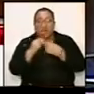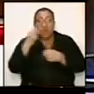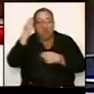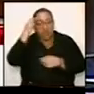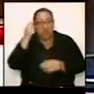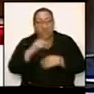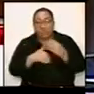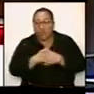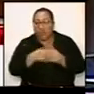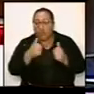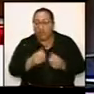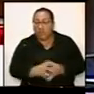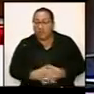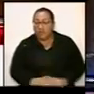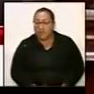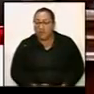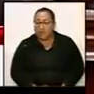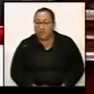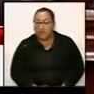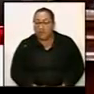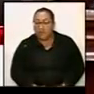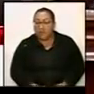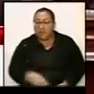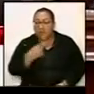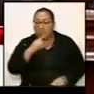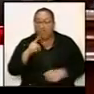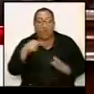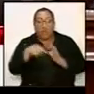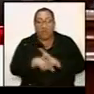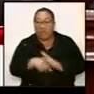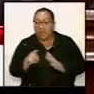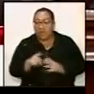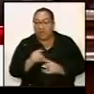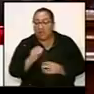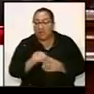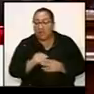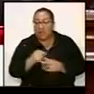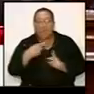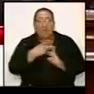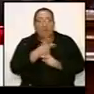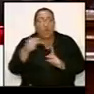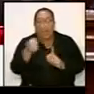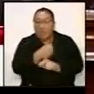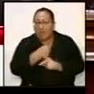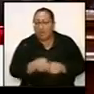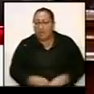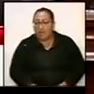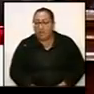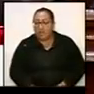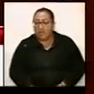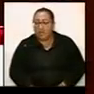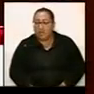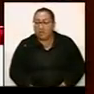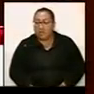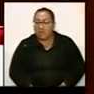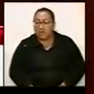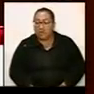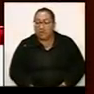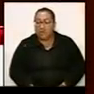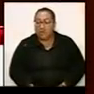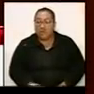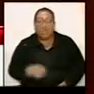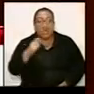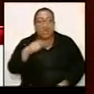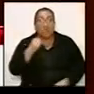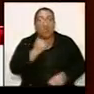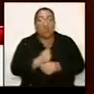políticas efectivas para que a las mujeres no las asesinen, no las maten, no las violenten. Necesitamos eficiencia en las políticas